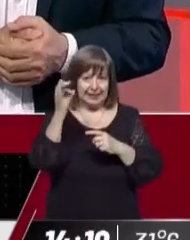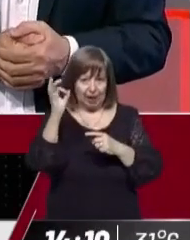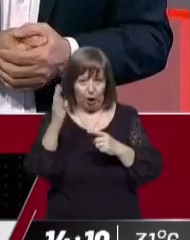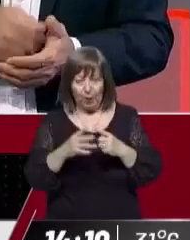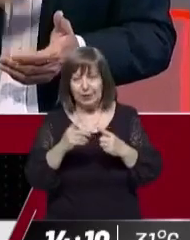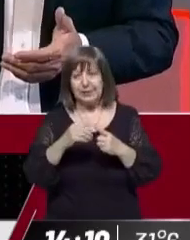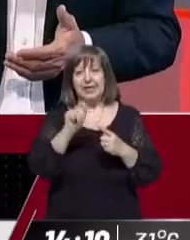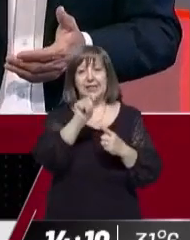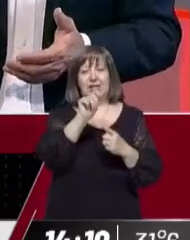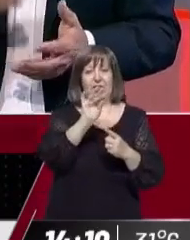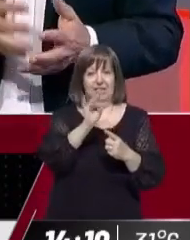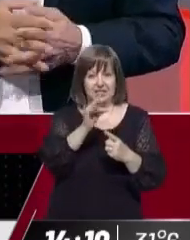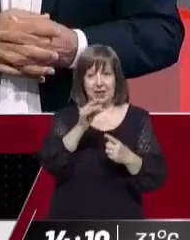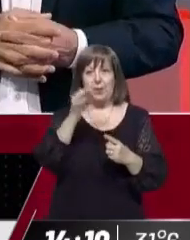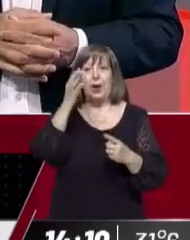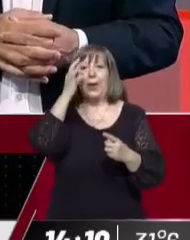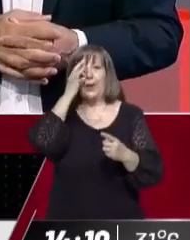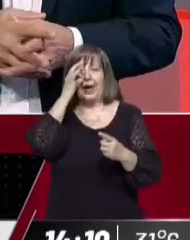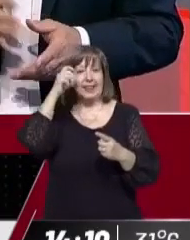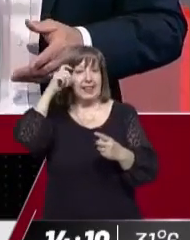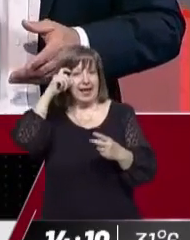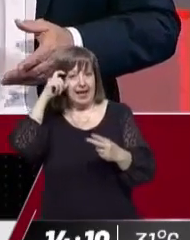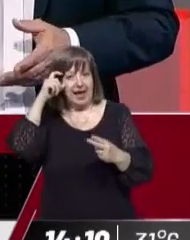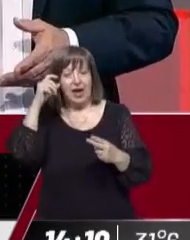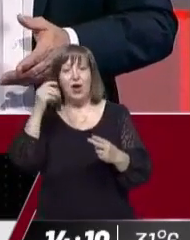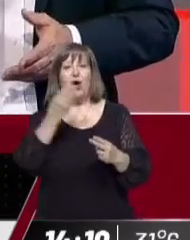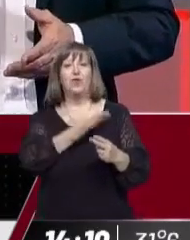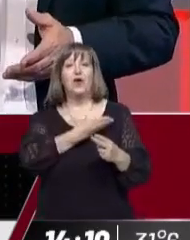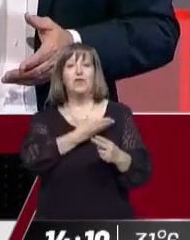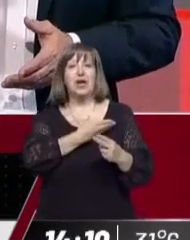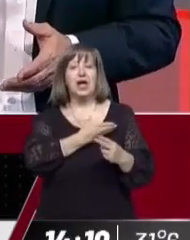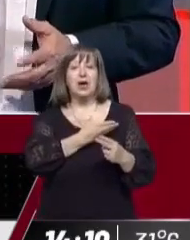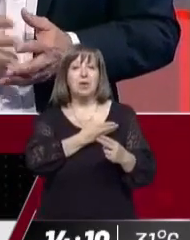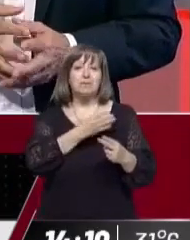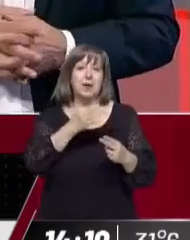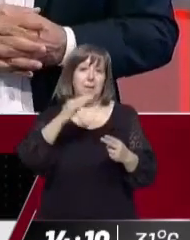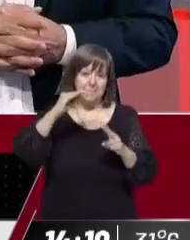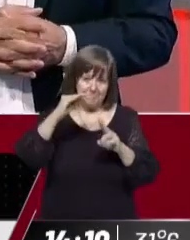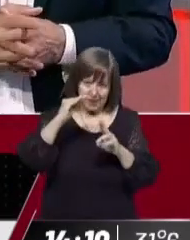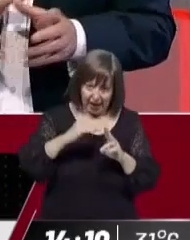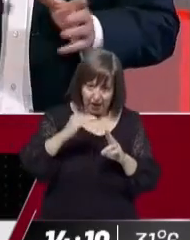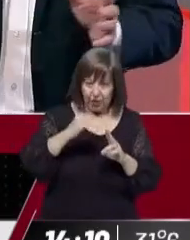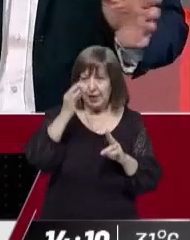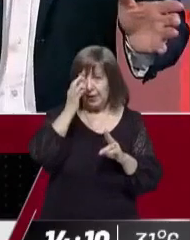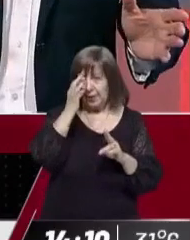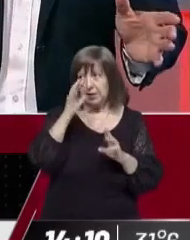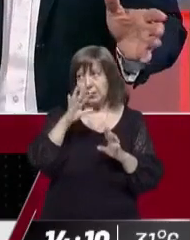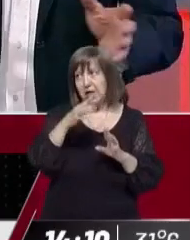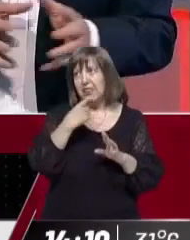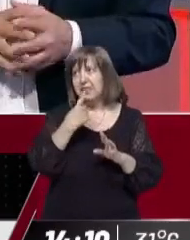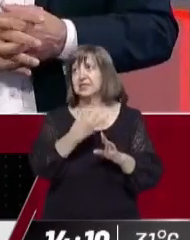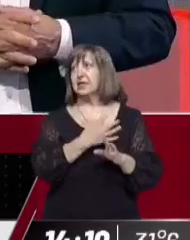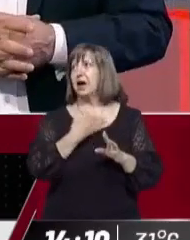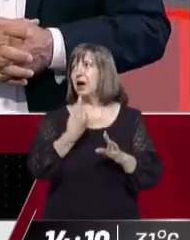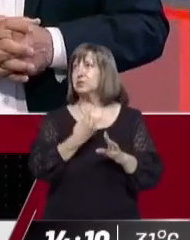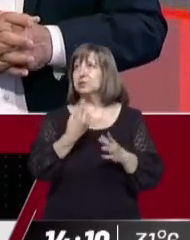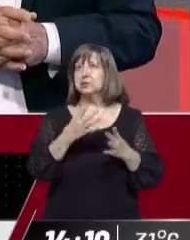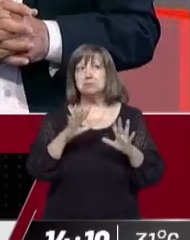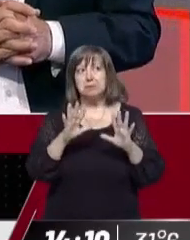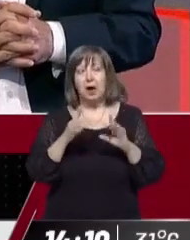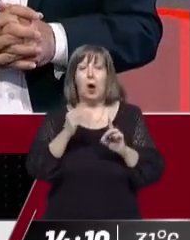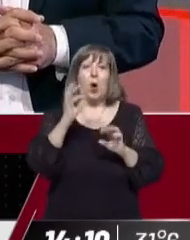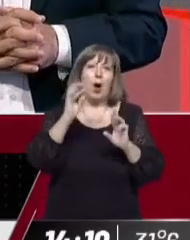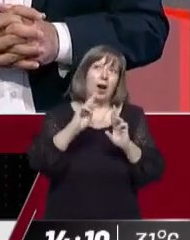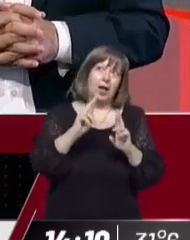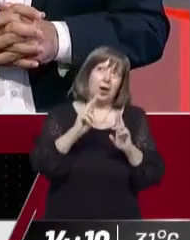de diciembre, 20% de enero, febrero va a ser menos del 20%, dicen las autoridades. Ojalá que